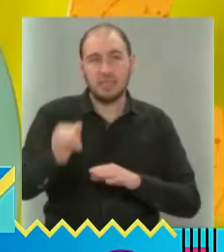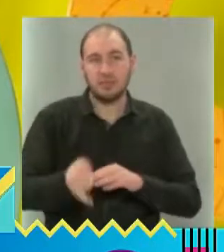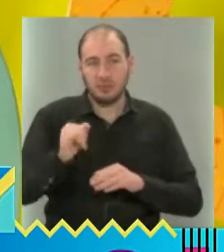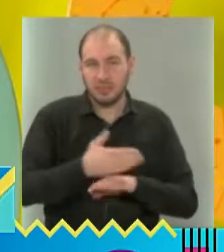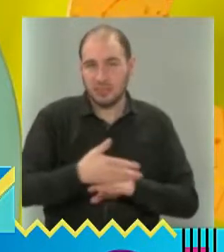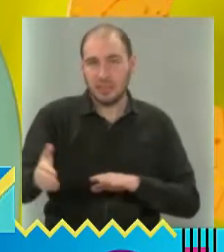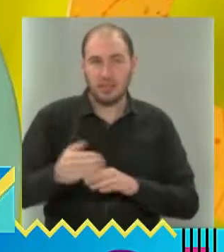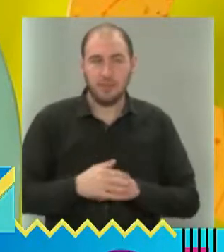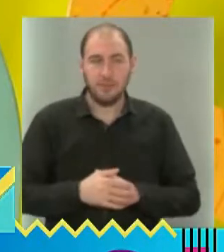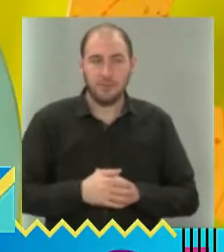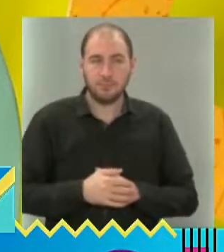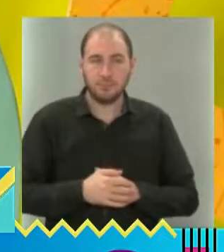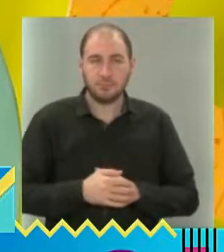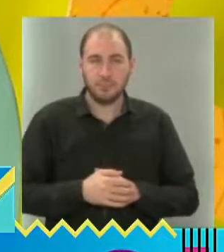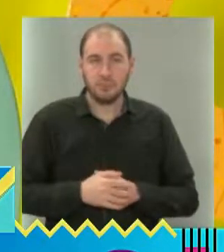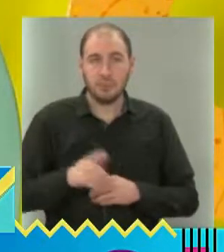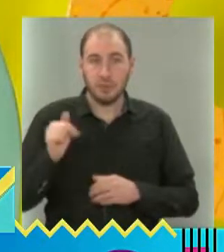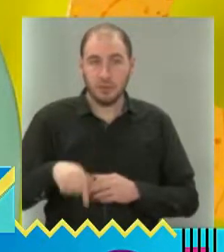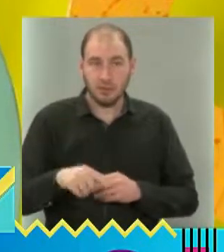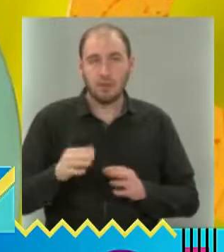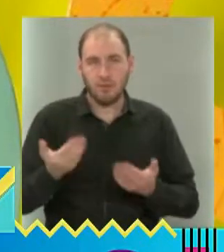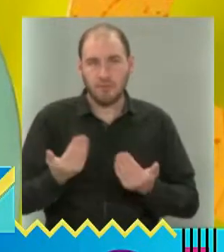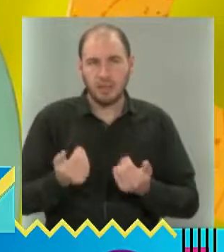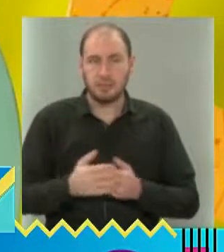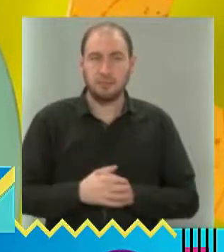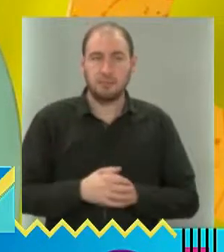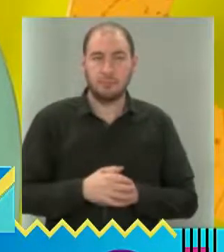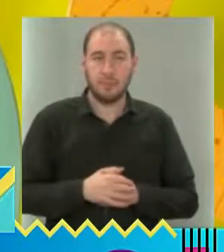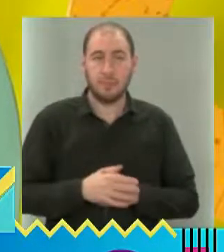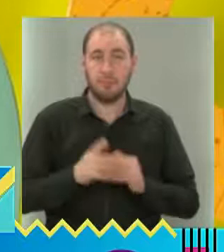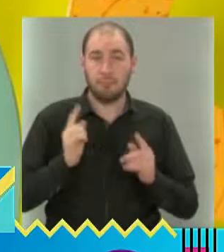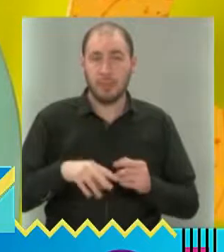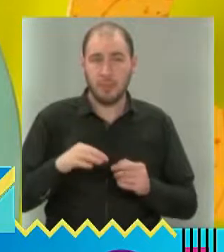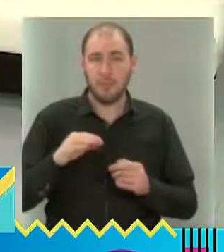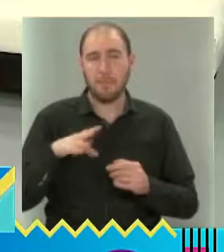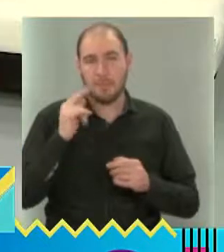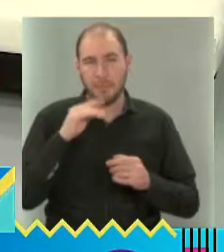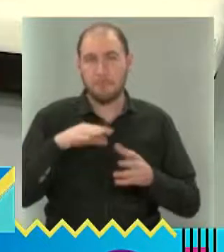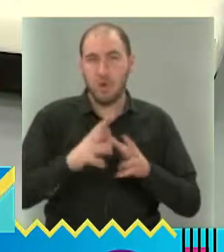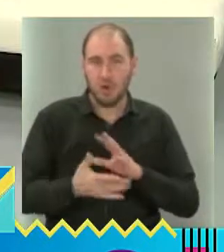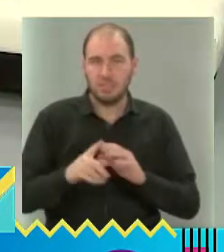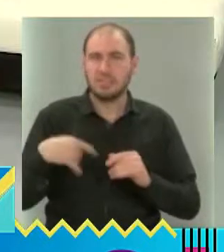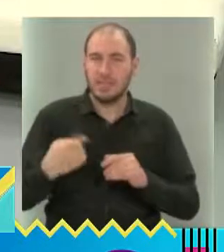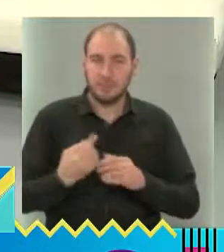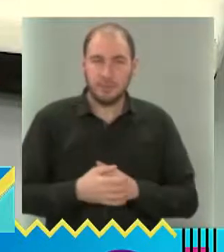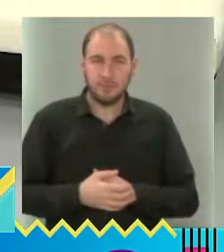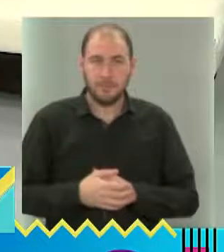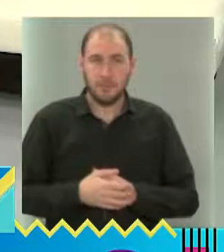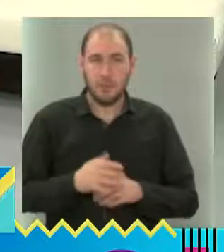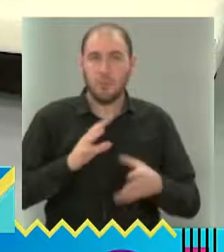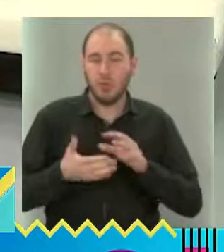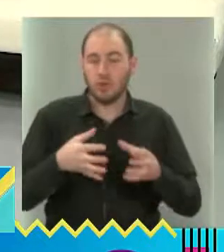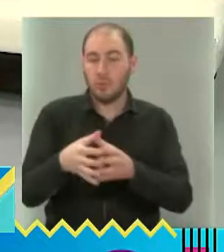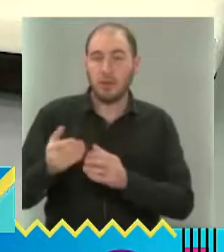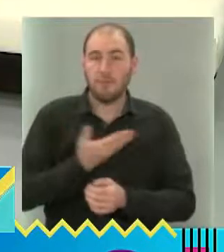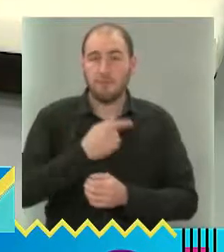cosa próximo, que... claro. Y eso por ahí es un poquito lo que faltó. Así como estuvo el PEVI de modelo, siempre ha estado de modelo el modelo cooperativo